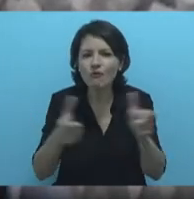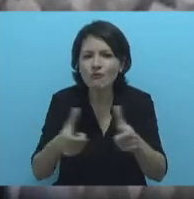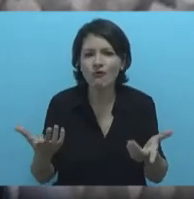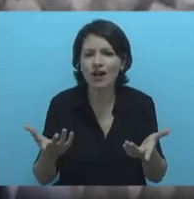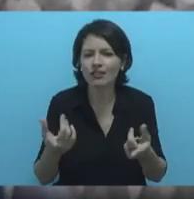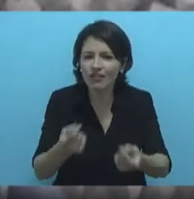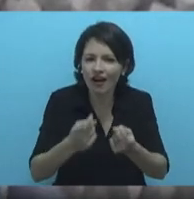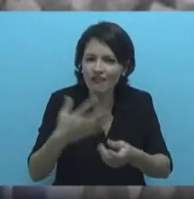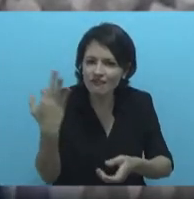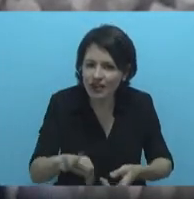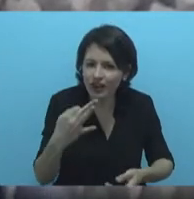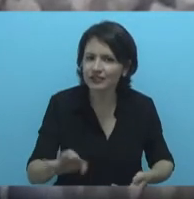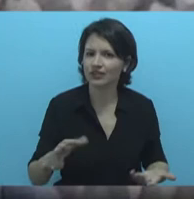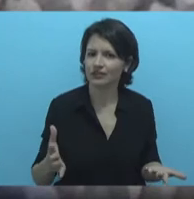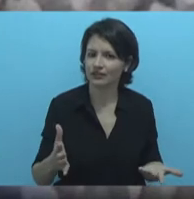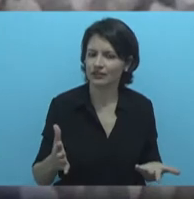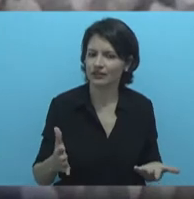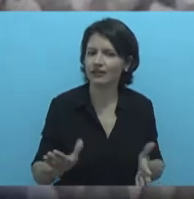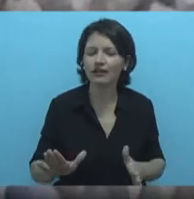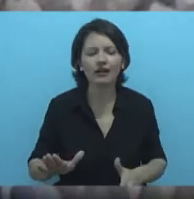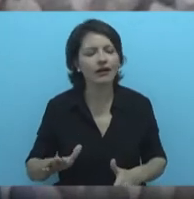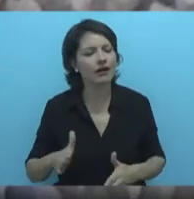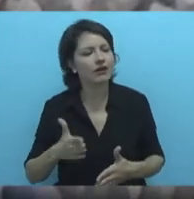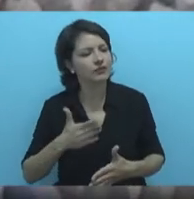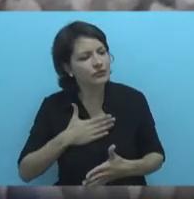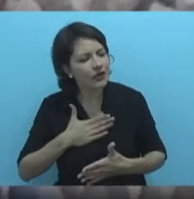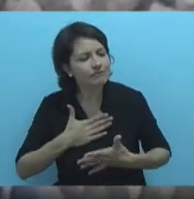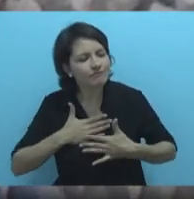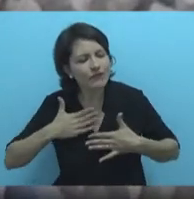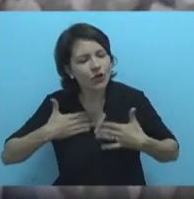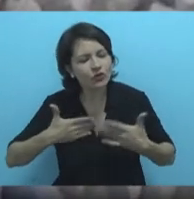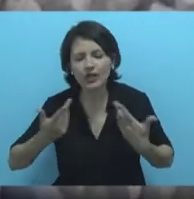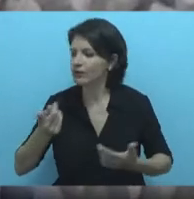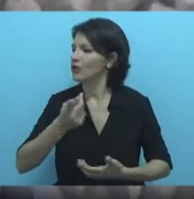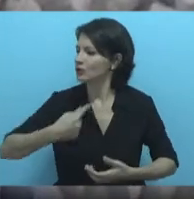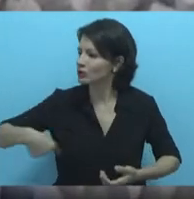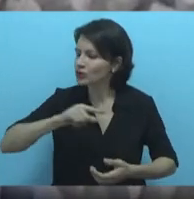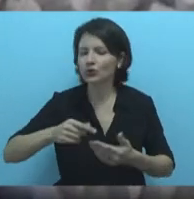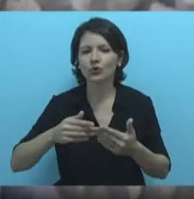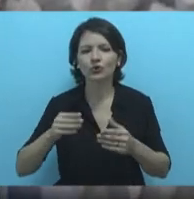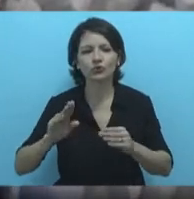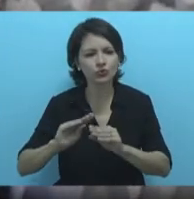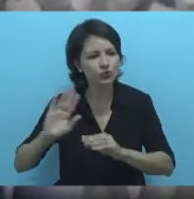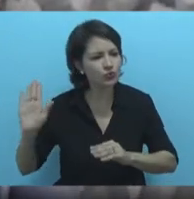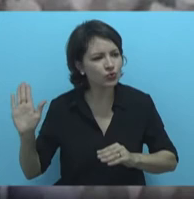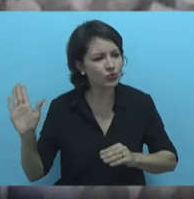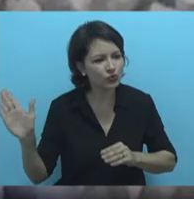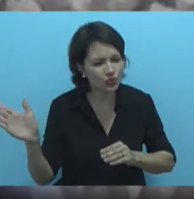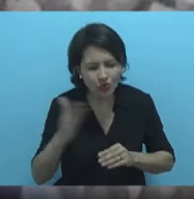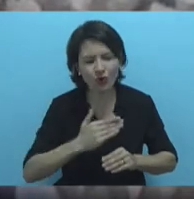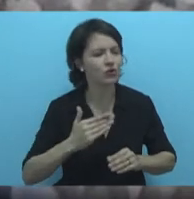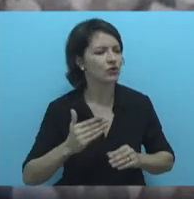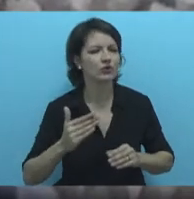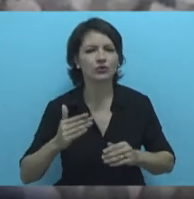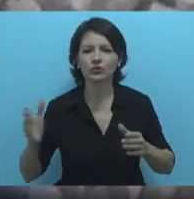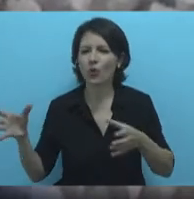y por eso saludo que esta cámara en este momento con la unanimidad de todos los